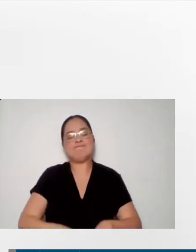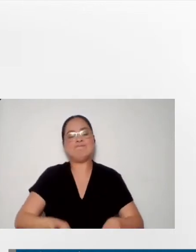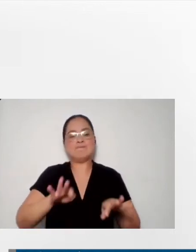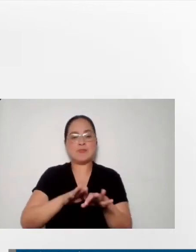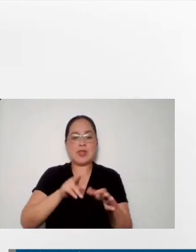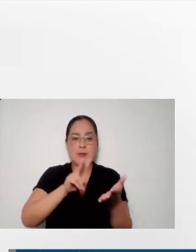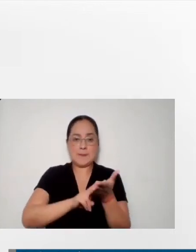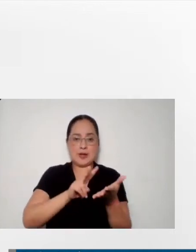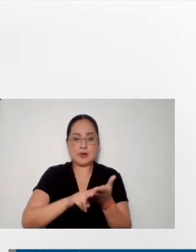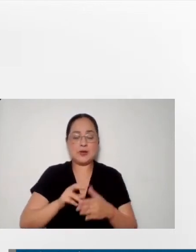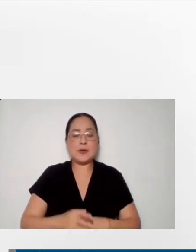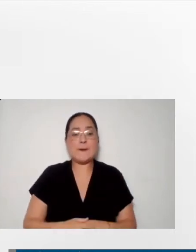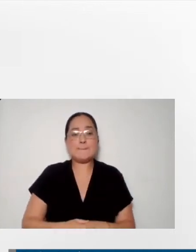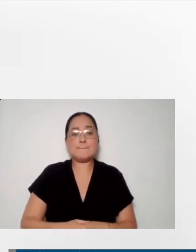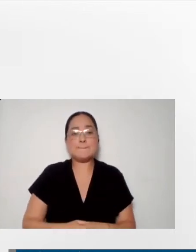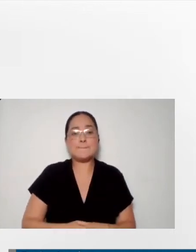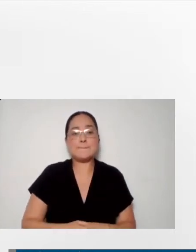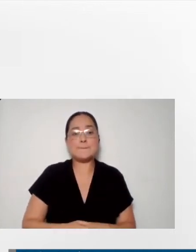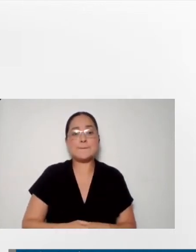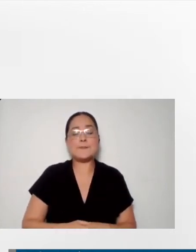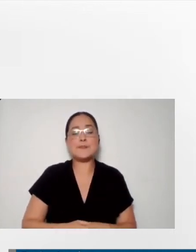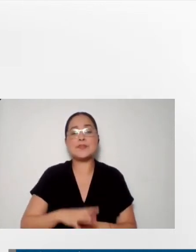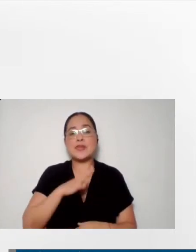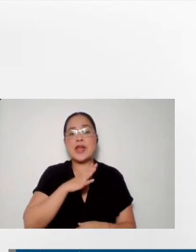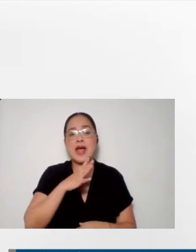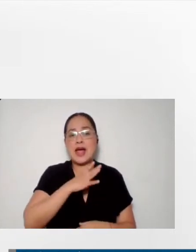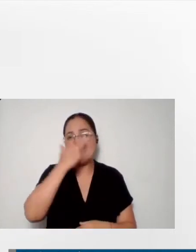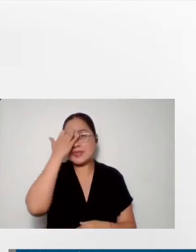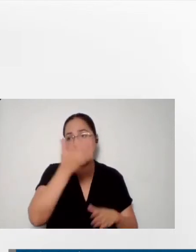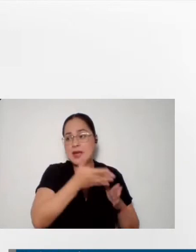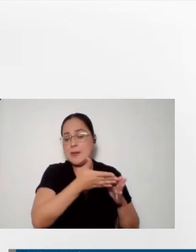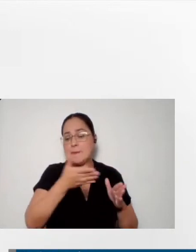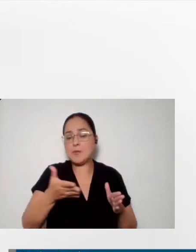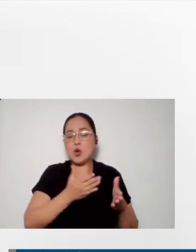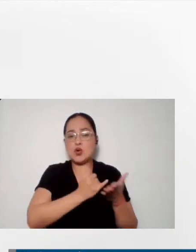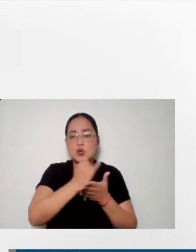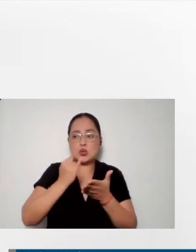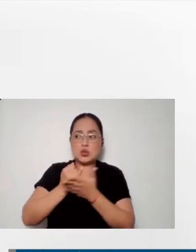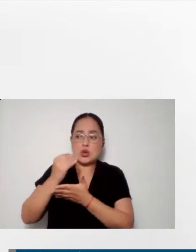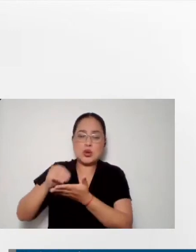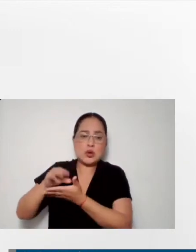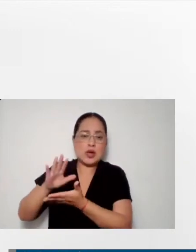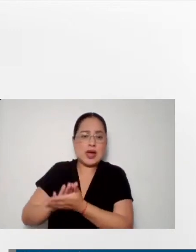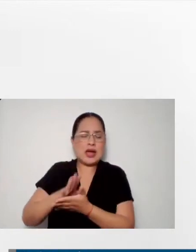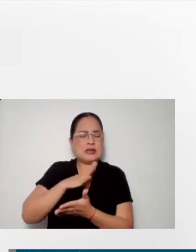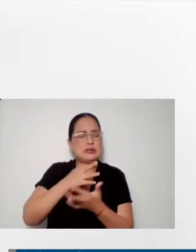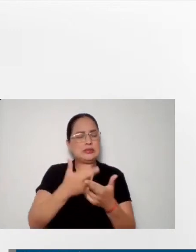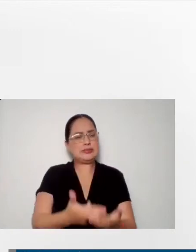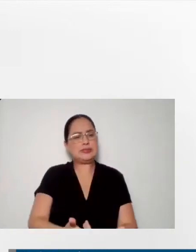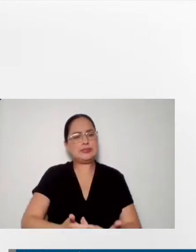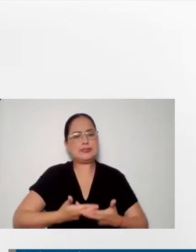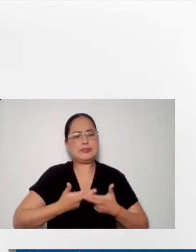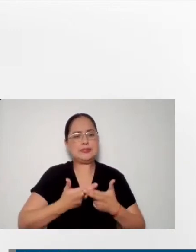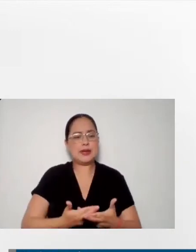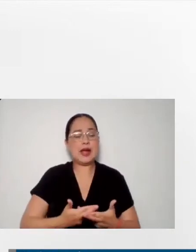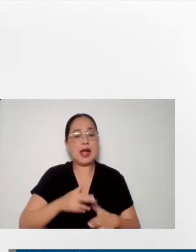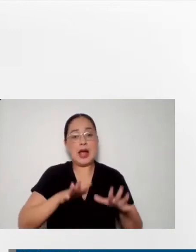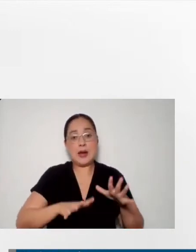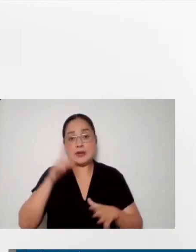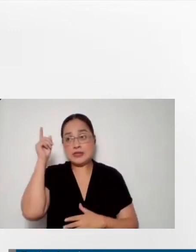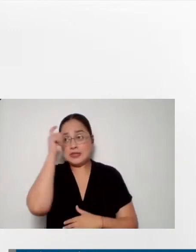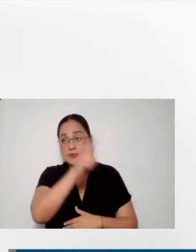criterios jurisprudenciales en las distintas épocas es muy vasta. Y a veces es complicado, digamos,